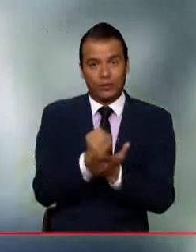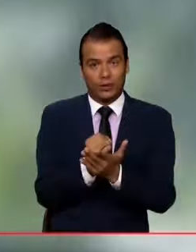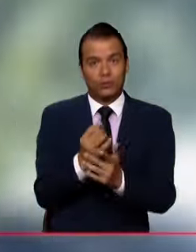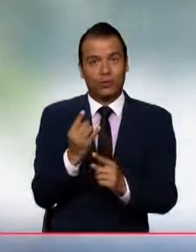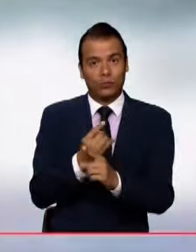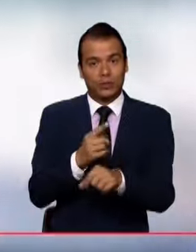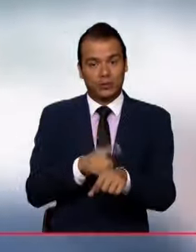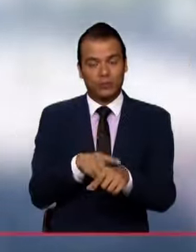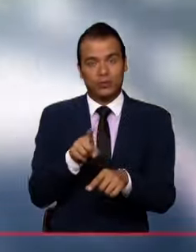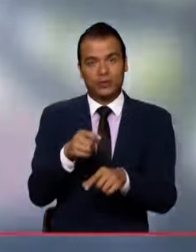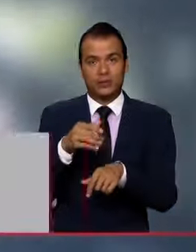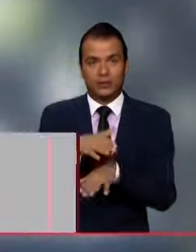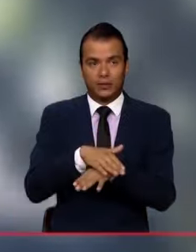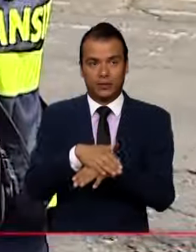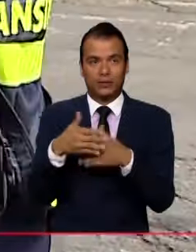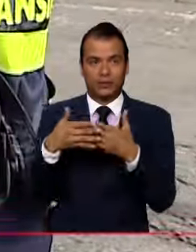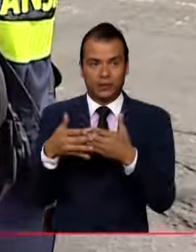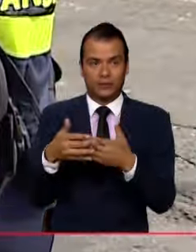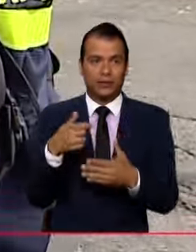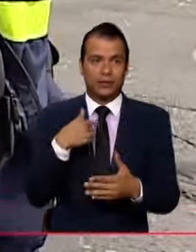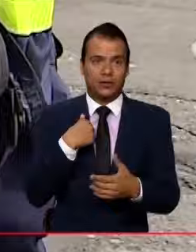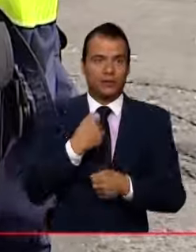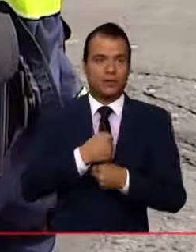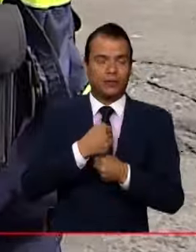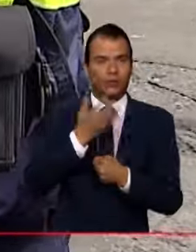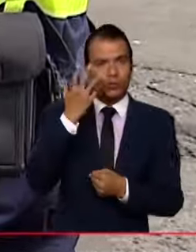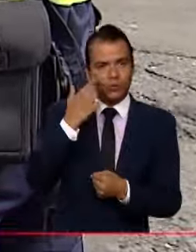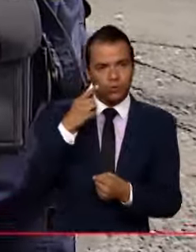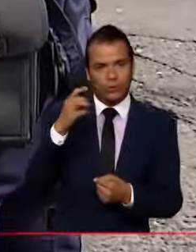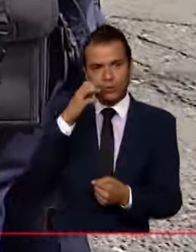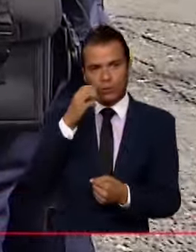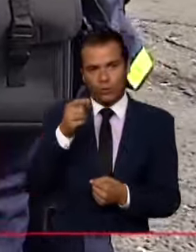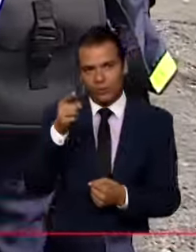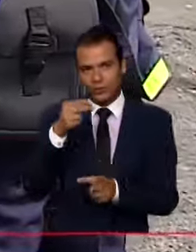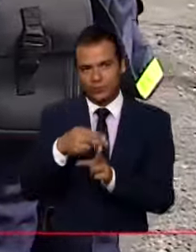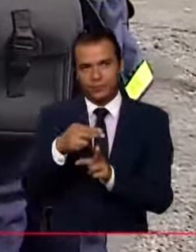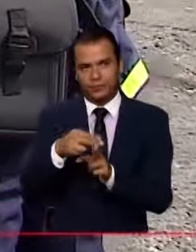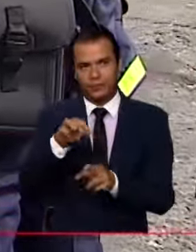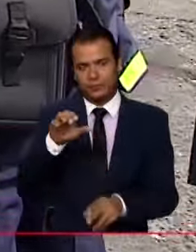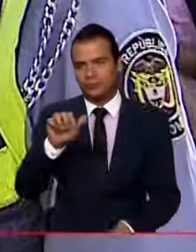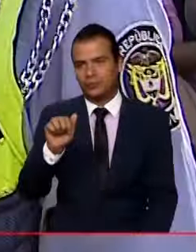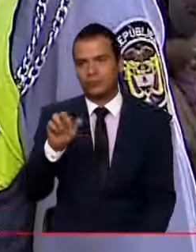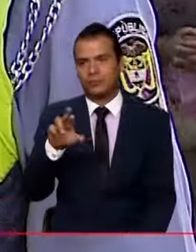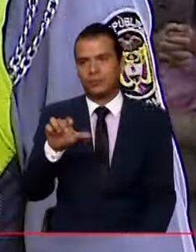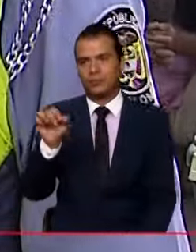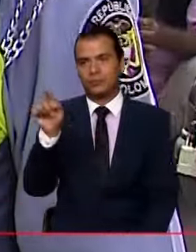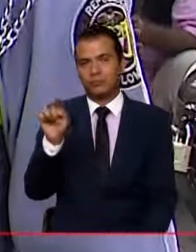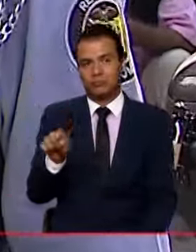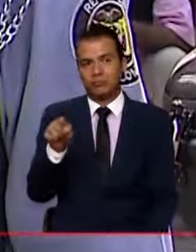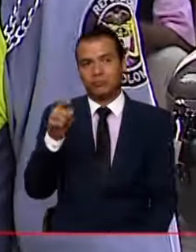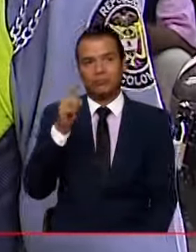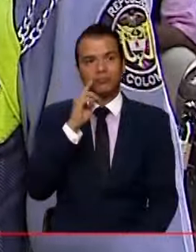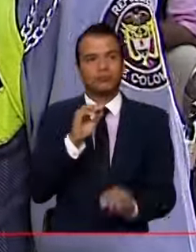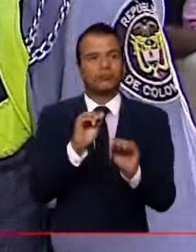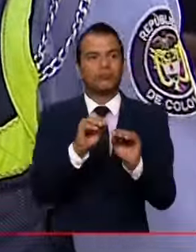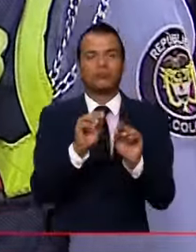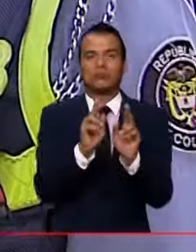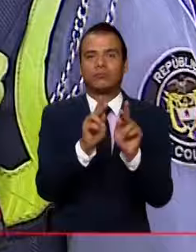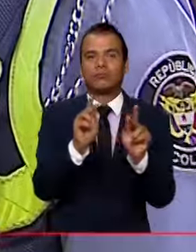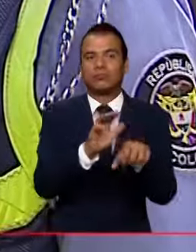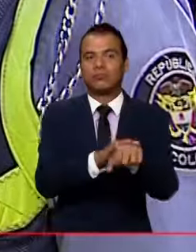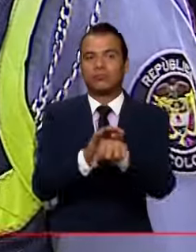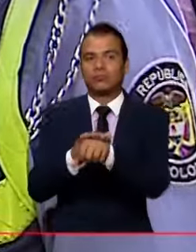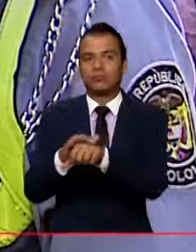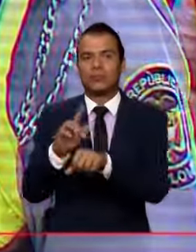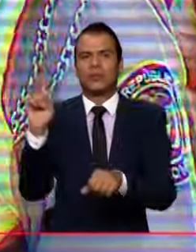tarde. En medio de sus tareas diarias en la calle, el agente de tránsito Carlos Alberto graba sus videos educativos e informativos sobre